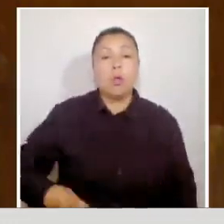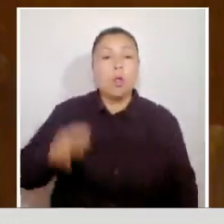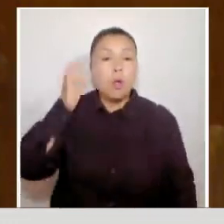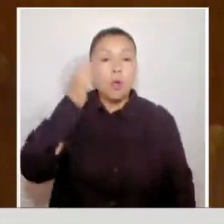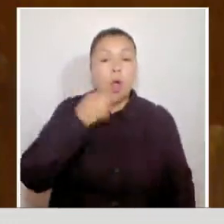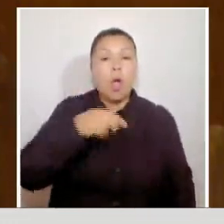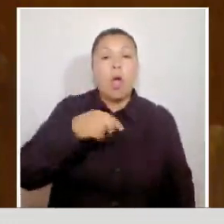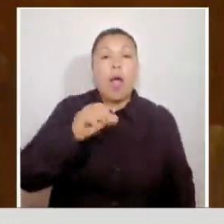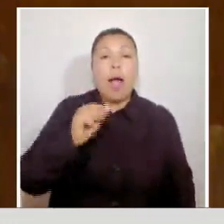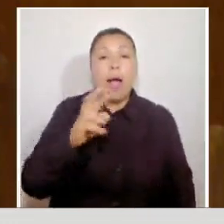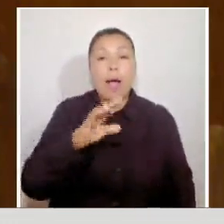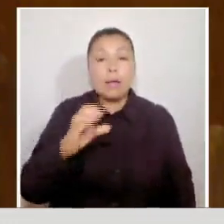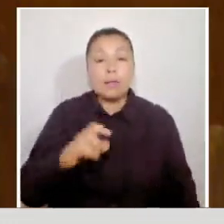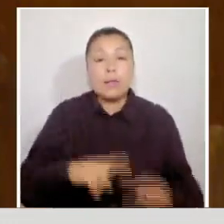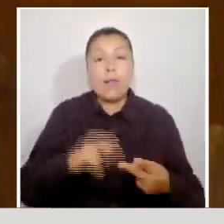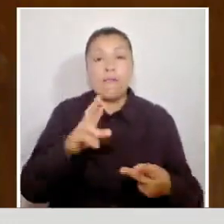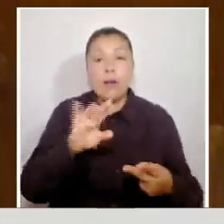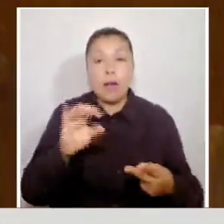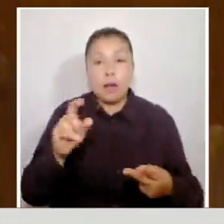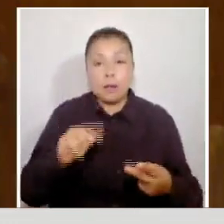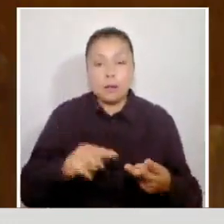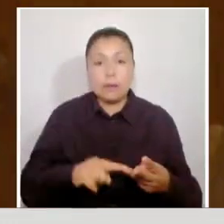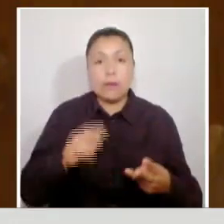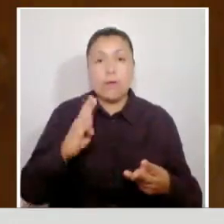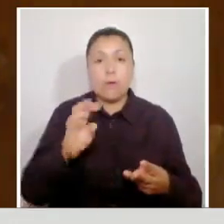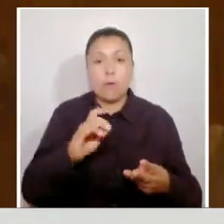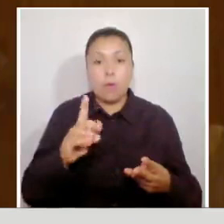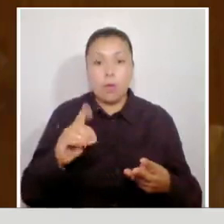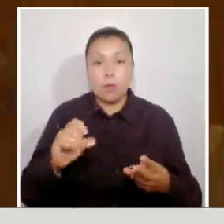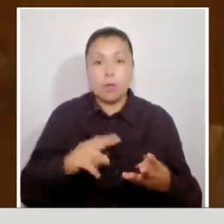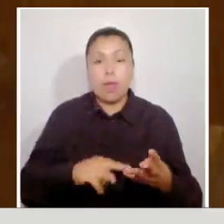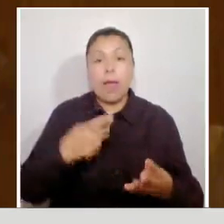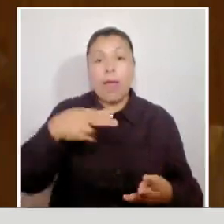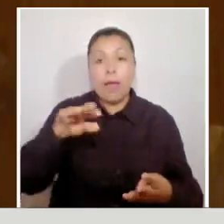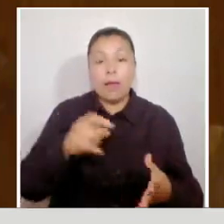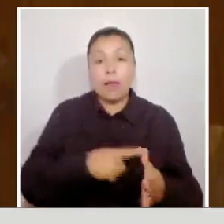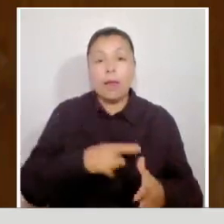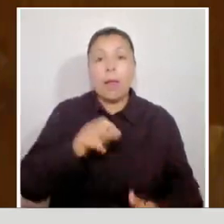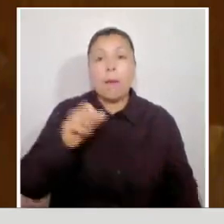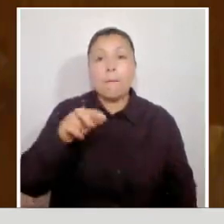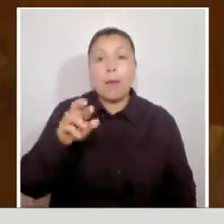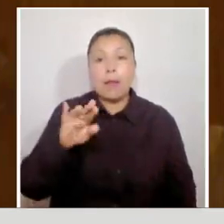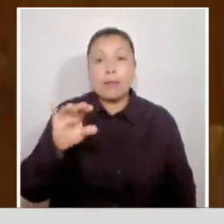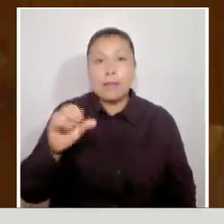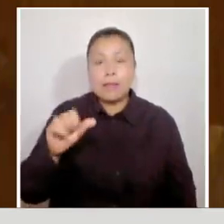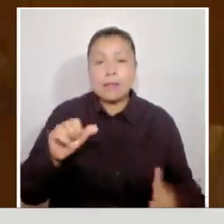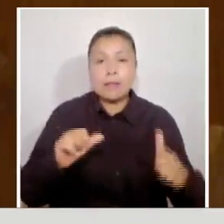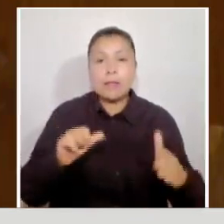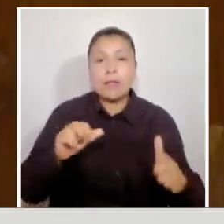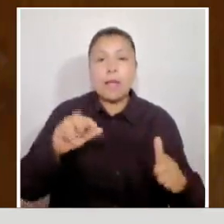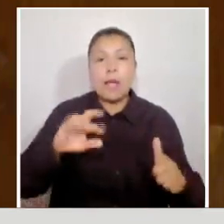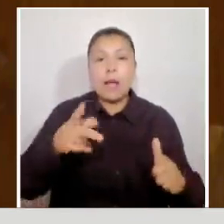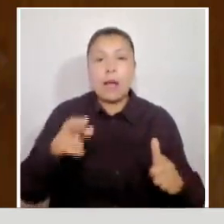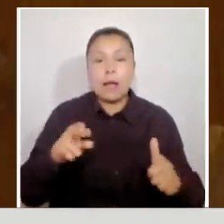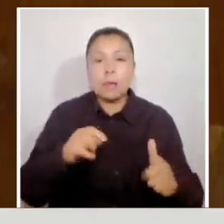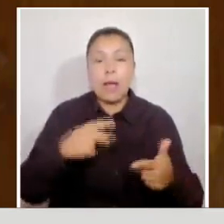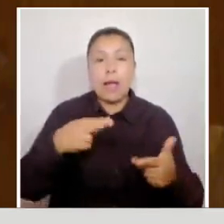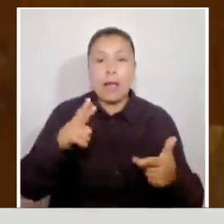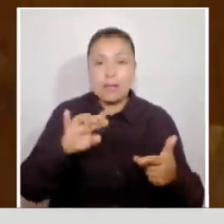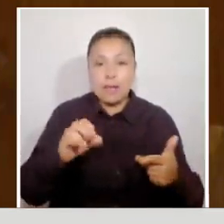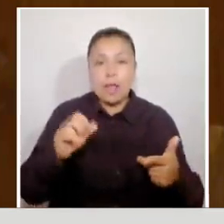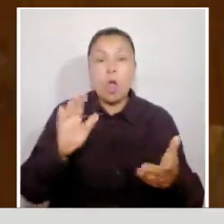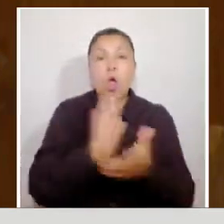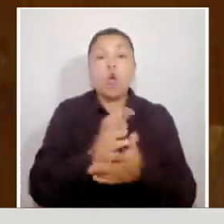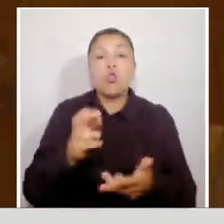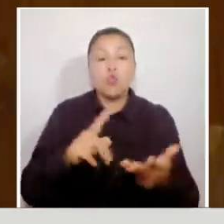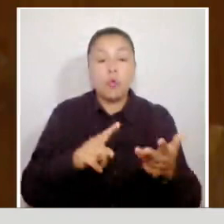Arce Héctor barría Sergio Bobadilla Elia Molina Alejandra Placencia Gaspar Rivas Emilia snaider Stefan schuber y Daniela